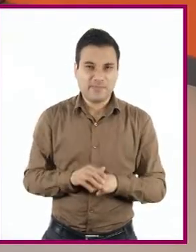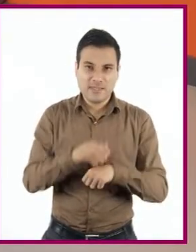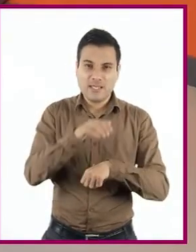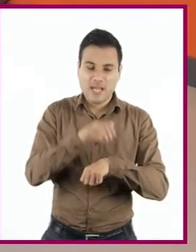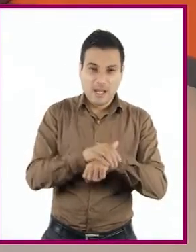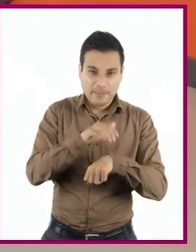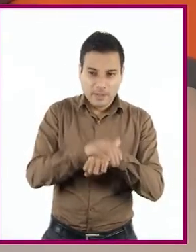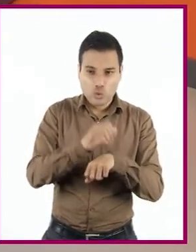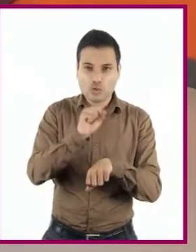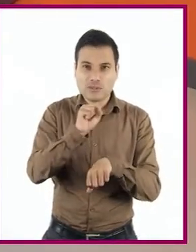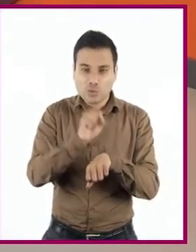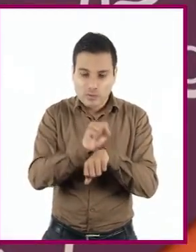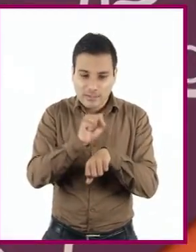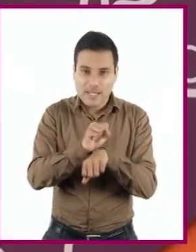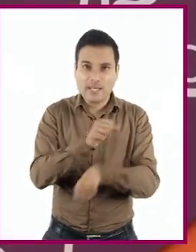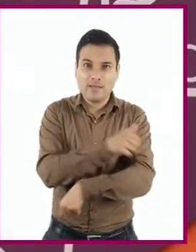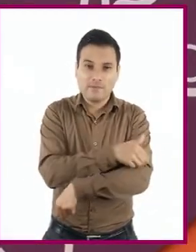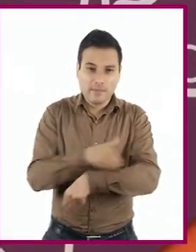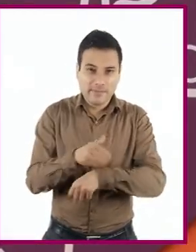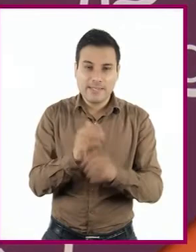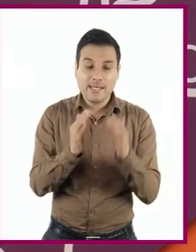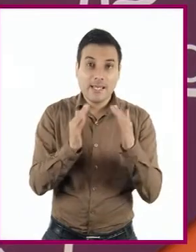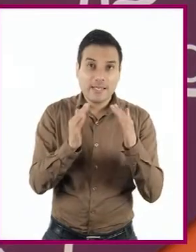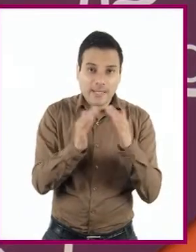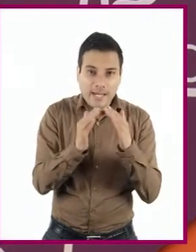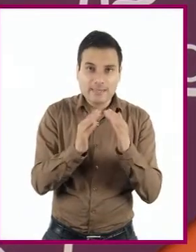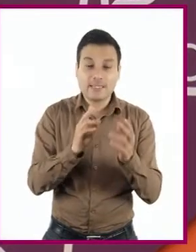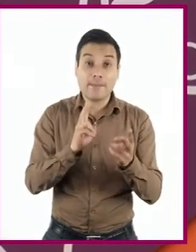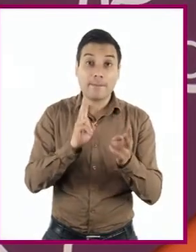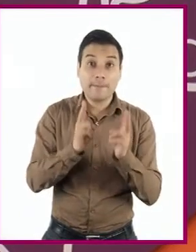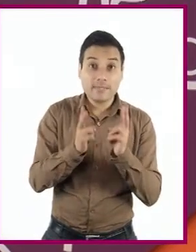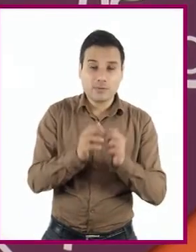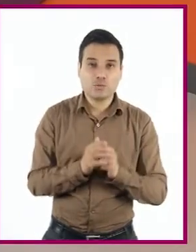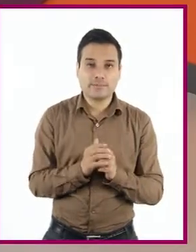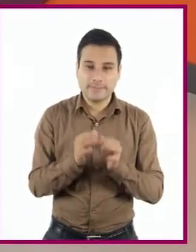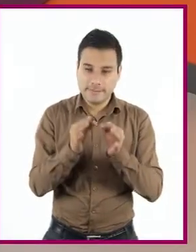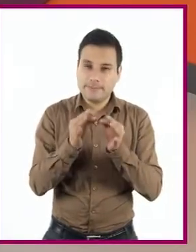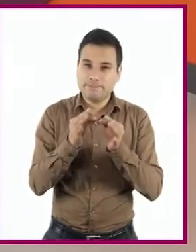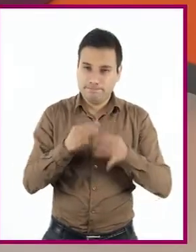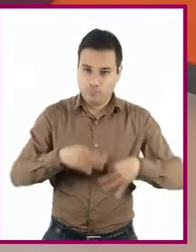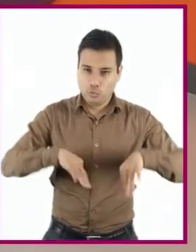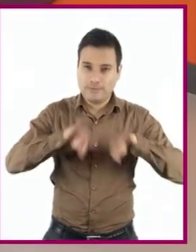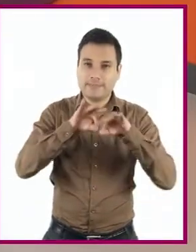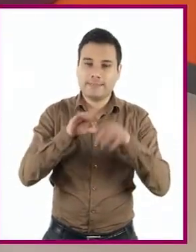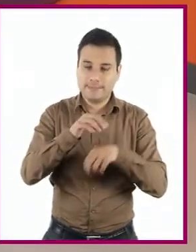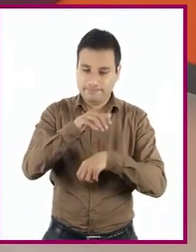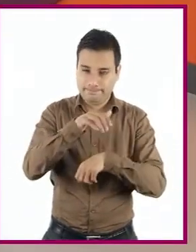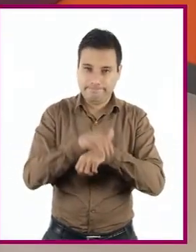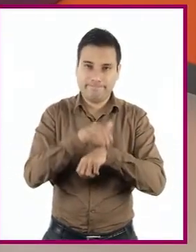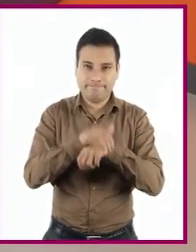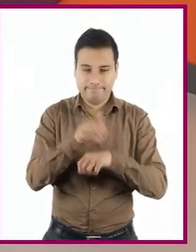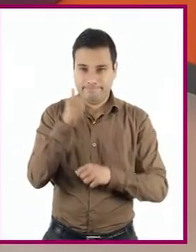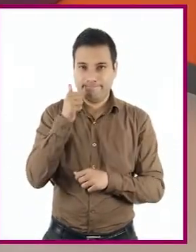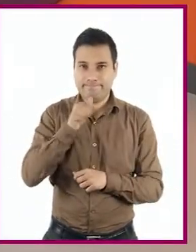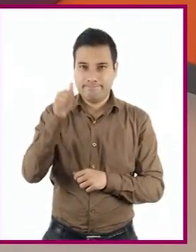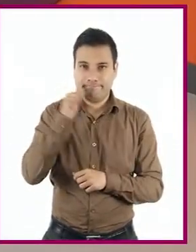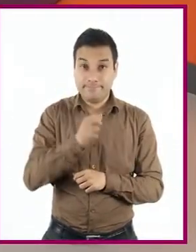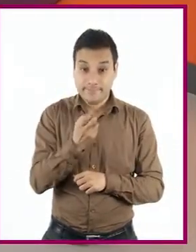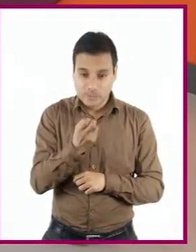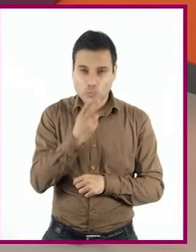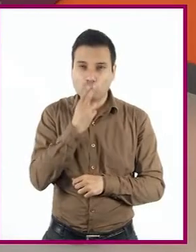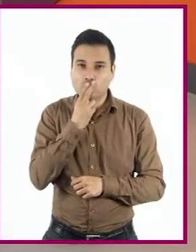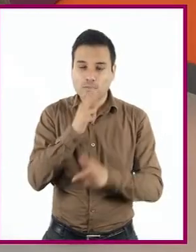la familia, en casa, con los vecinos. Es muy importante la amistad y es algo que vamos a recuperar.